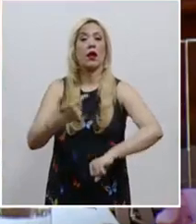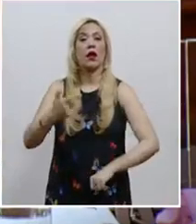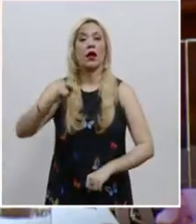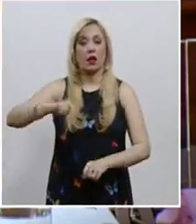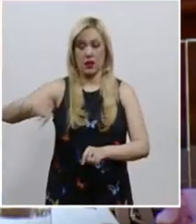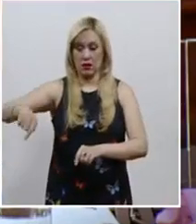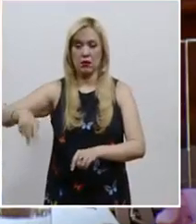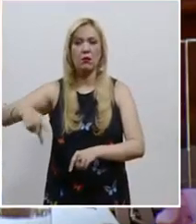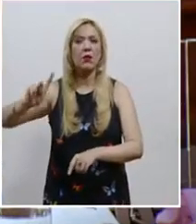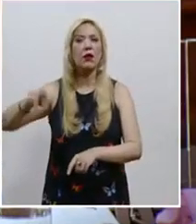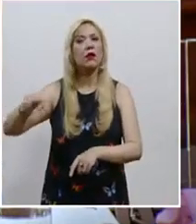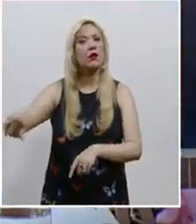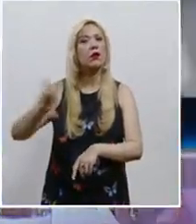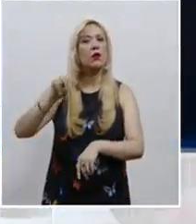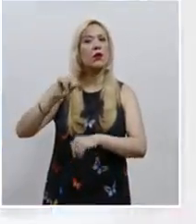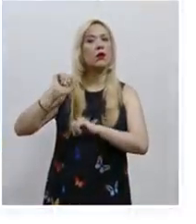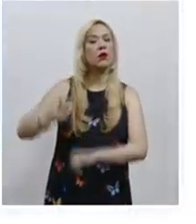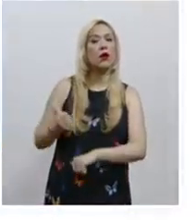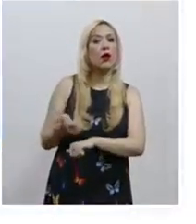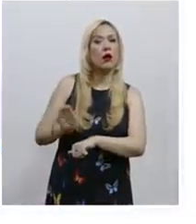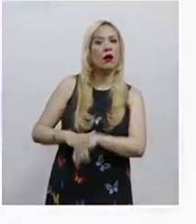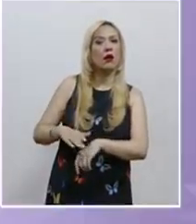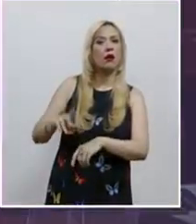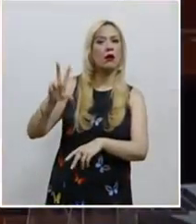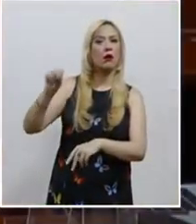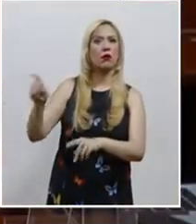control operativo y administrativo.